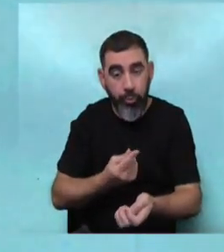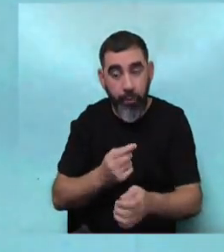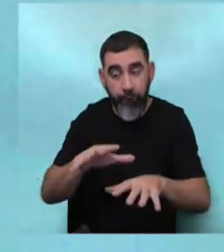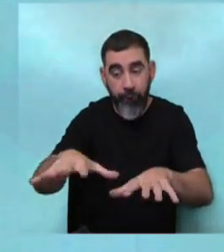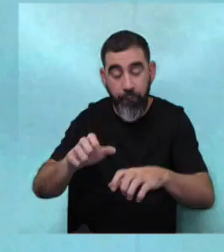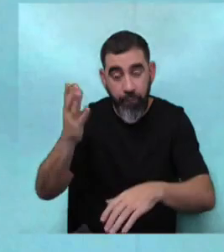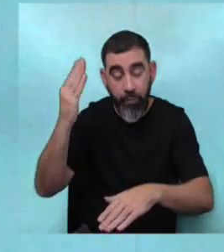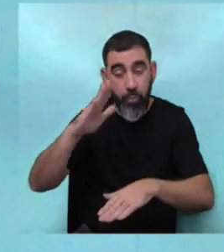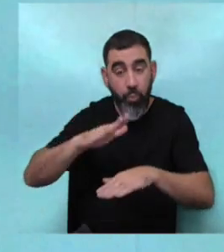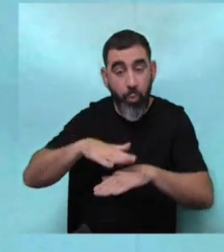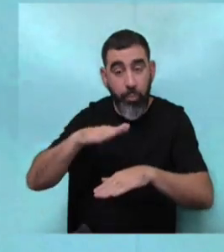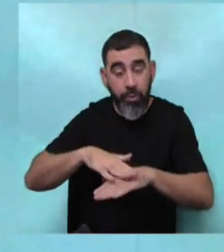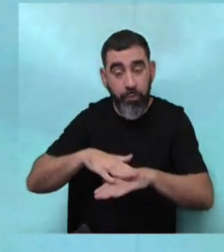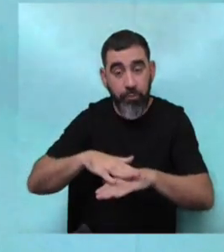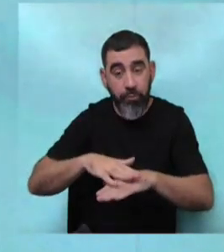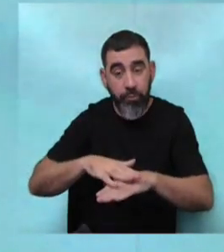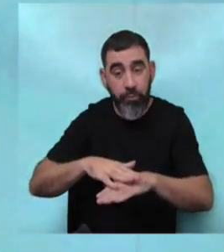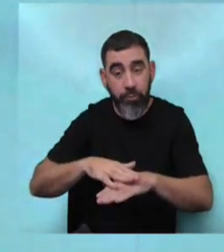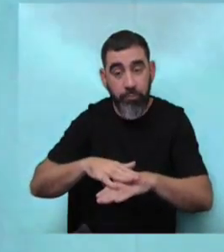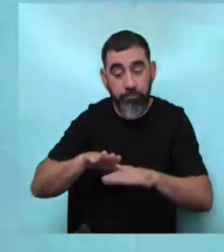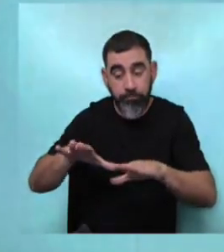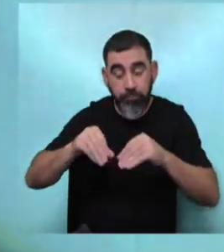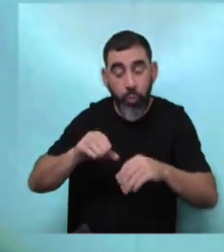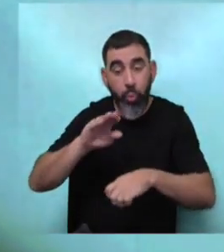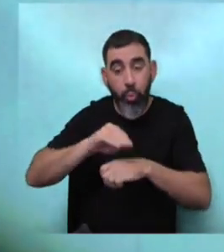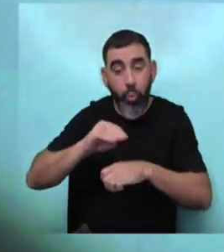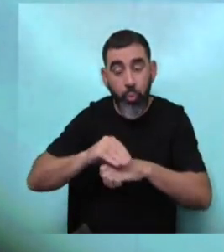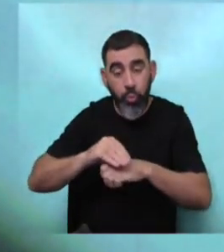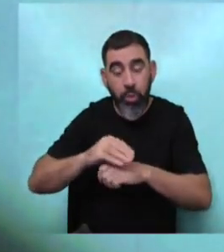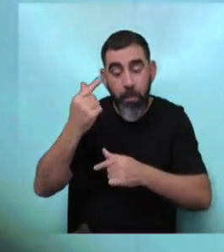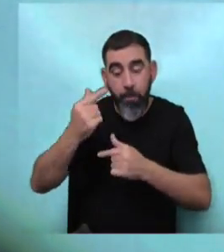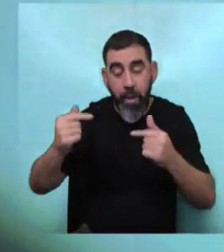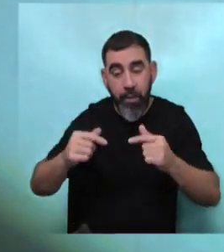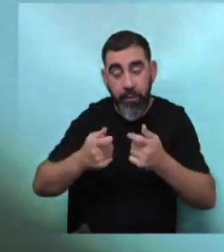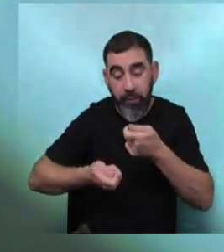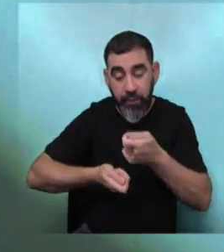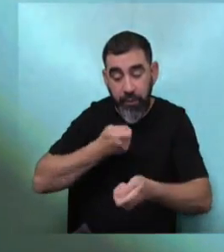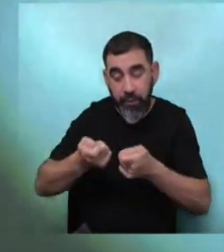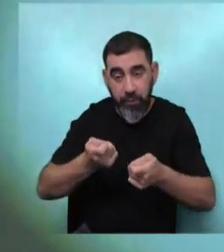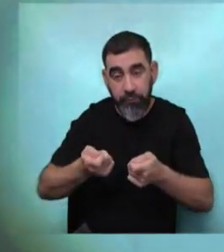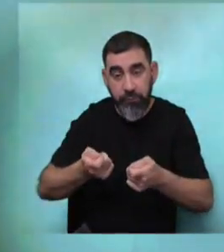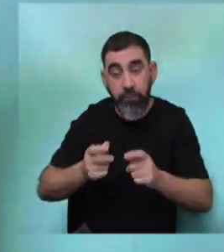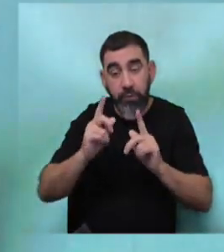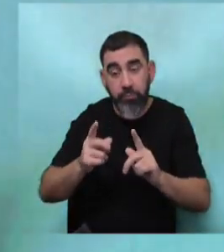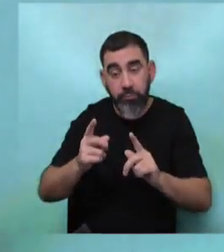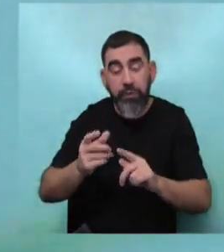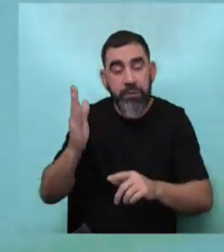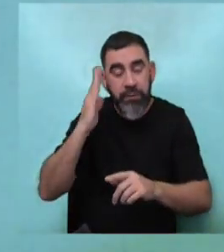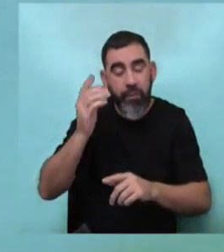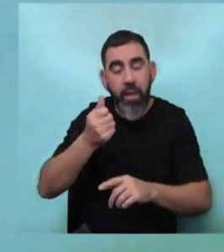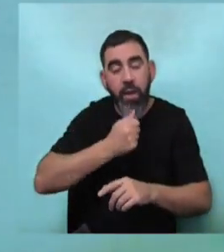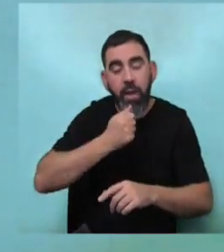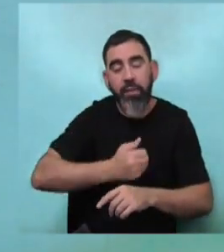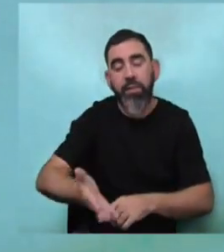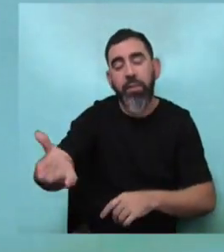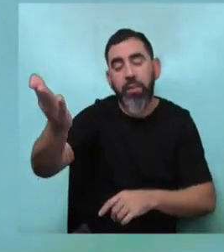allí, los habitantes de esa zona, su pertenencia a la cultura guaraní, los materiales con los que fueron usados, la posibilidad de datar la antigüedad de